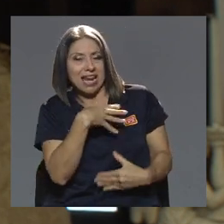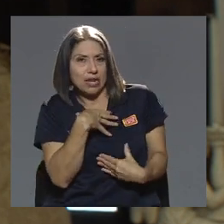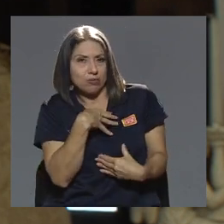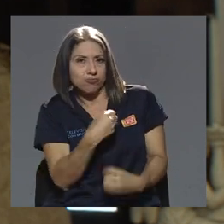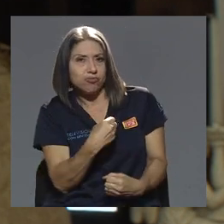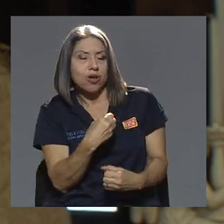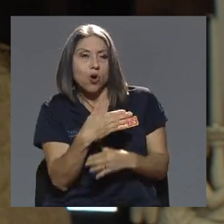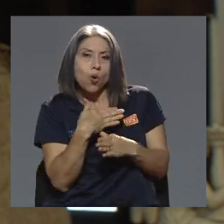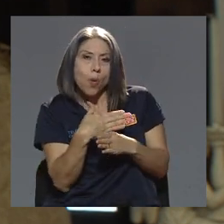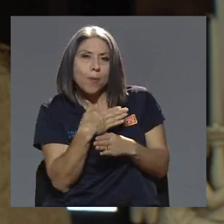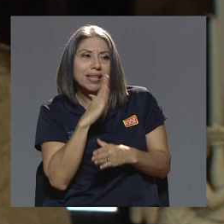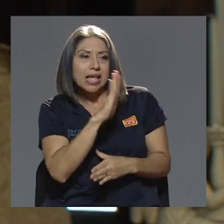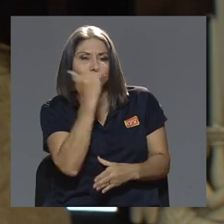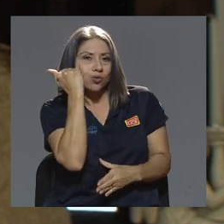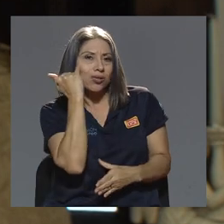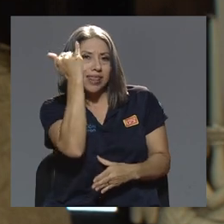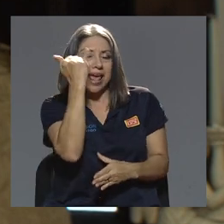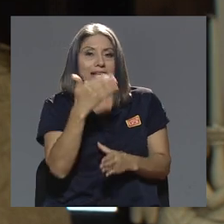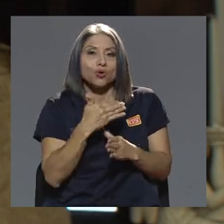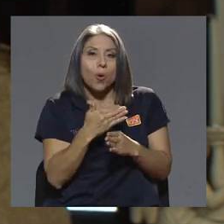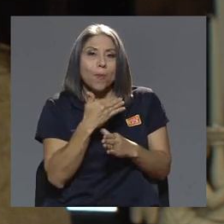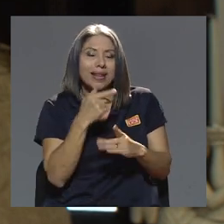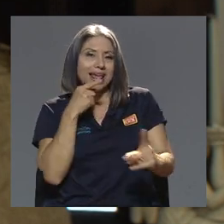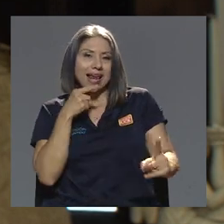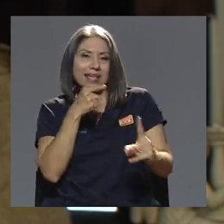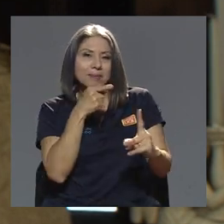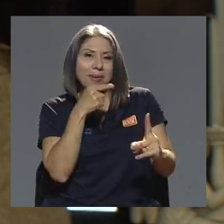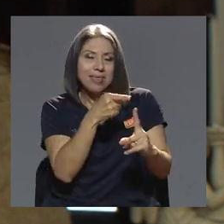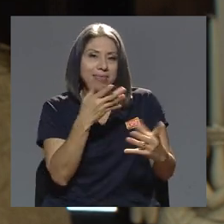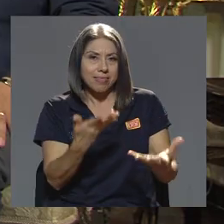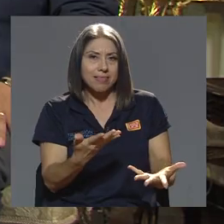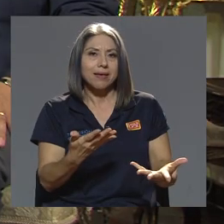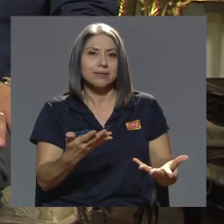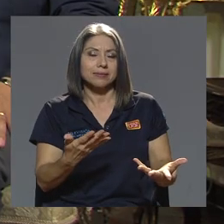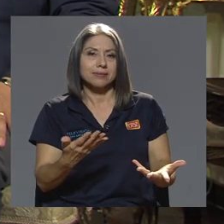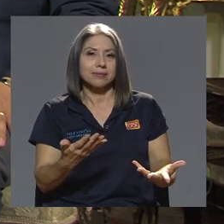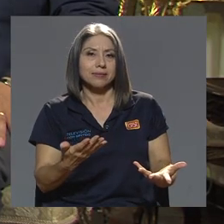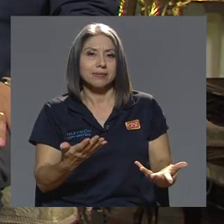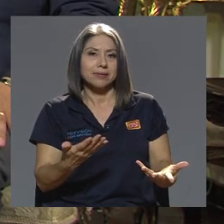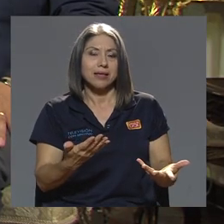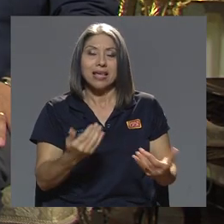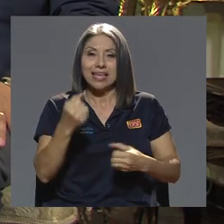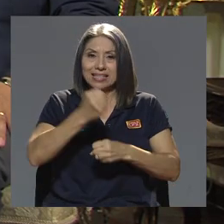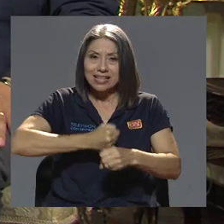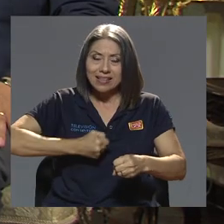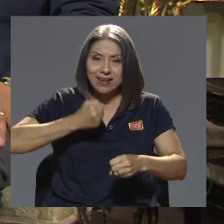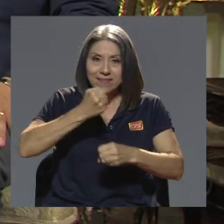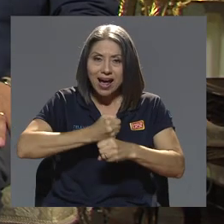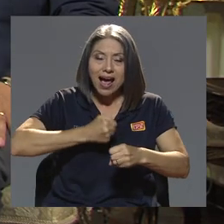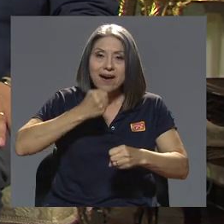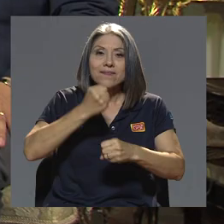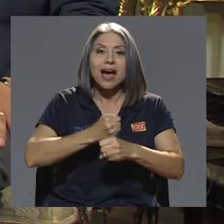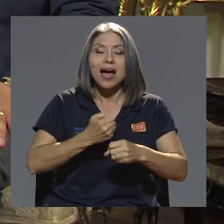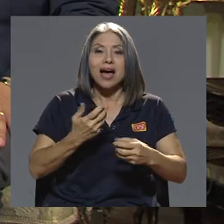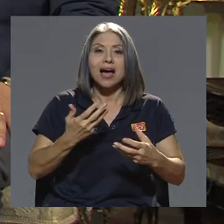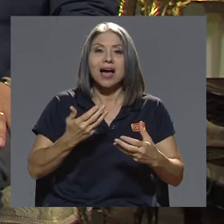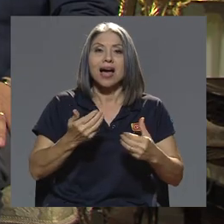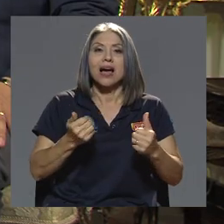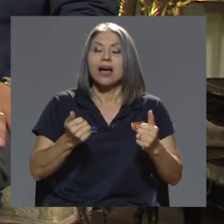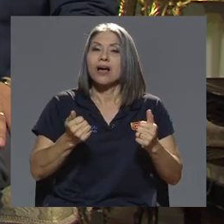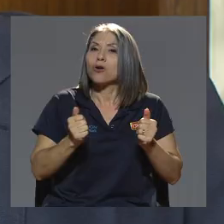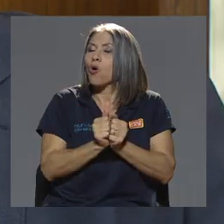porque compartía sus ideales, porque compartía las metas que se proponían. Y se trabajaba